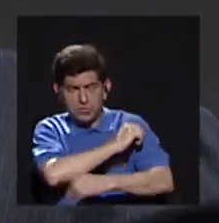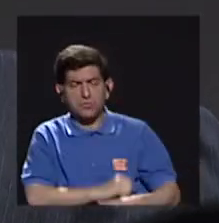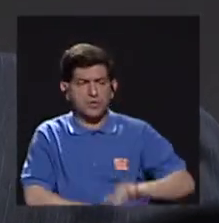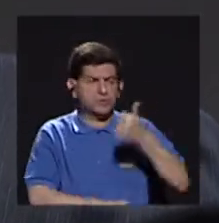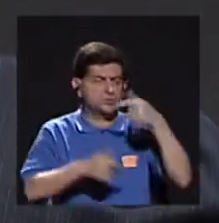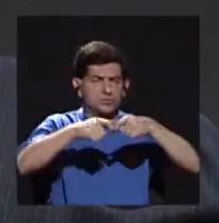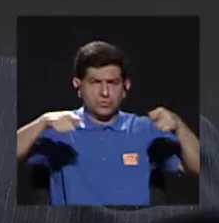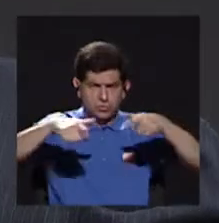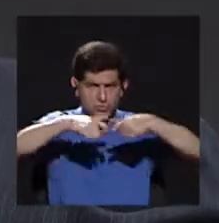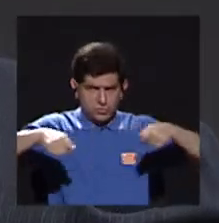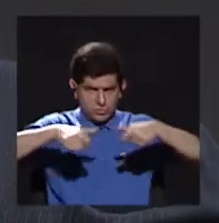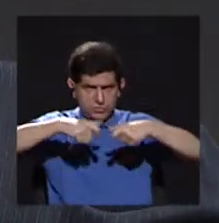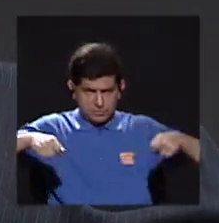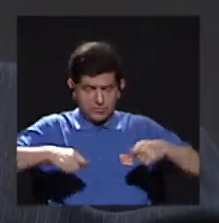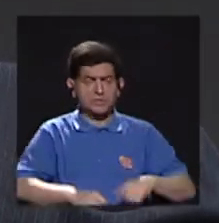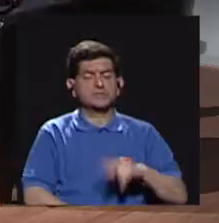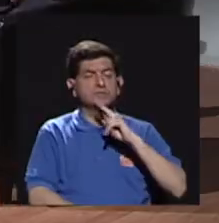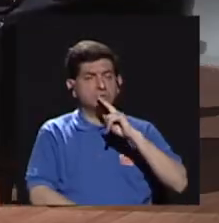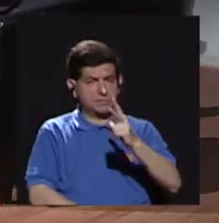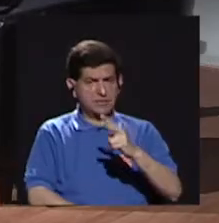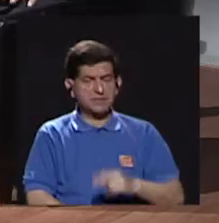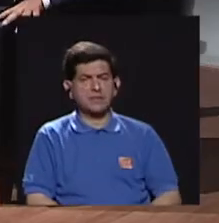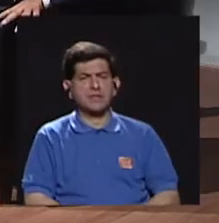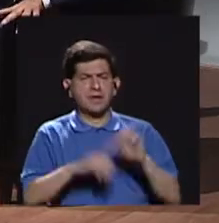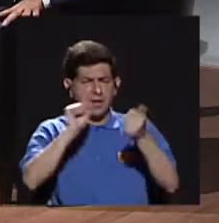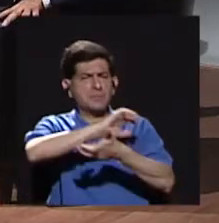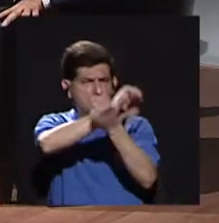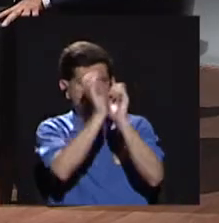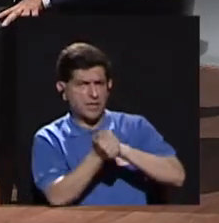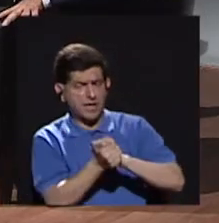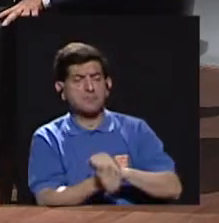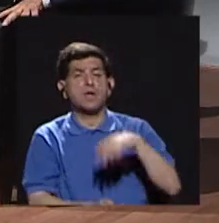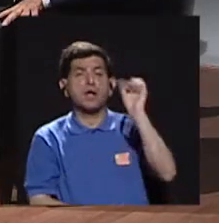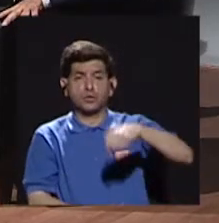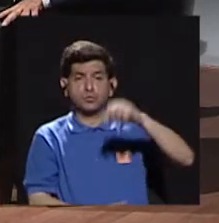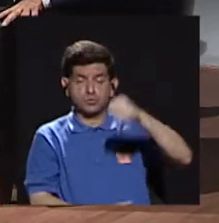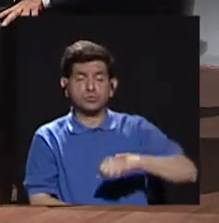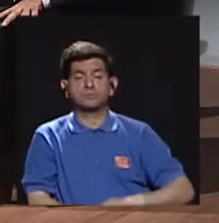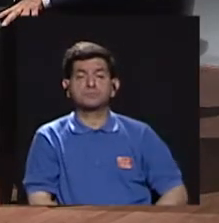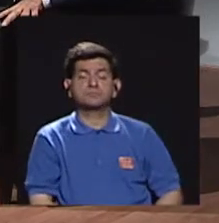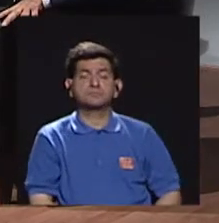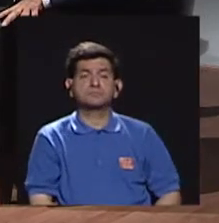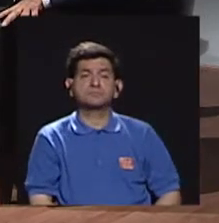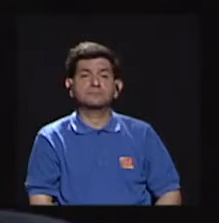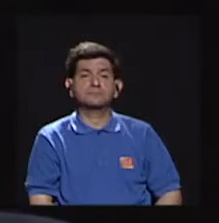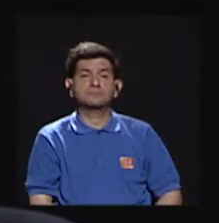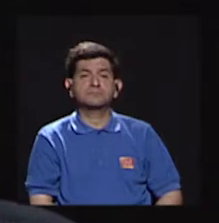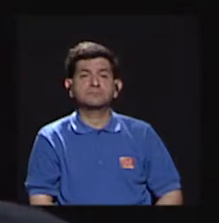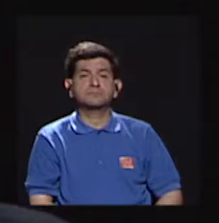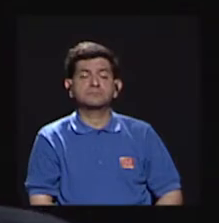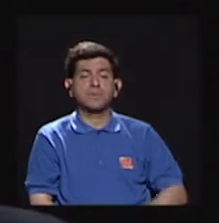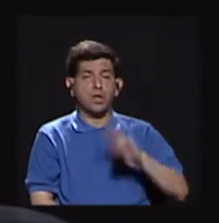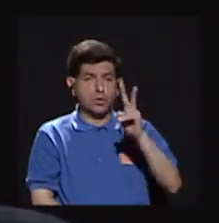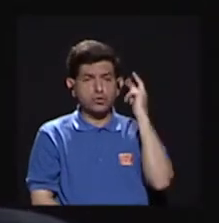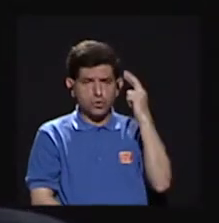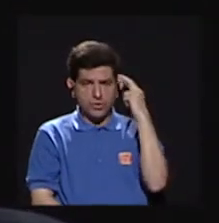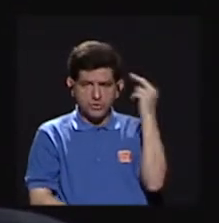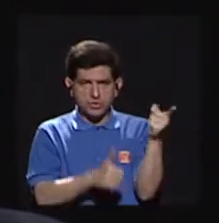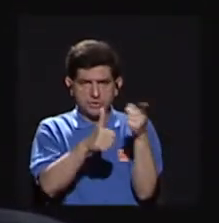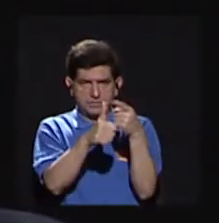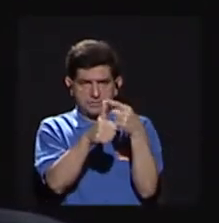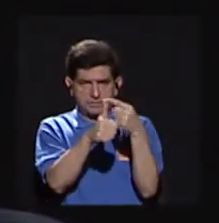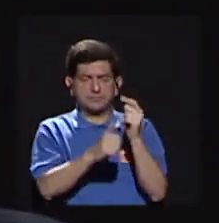otra medición más real van a cambiar bueno sí por qué por dos por dos razones primero